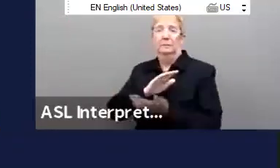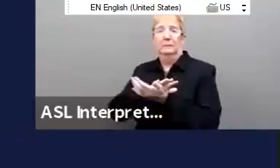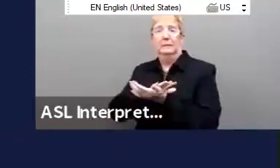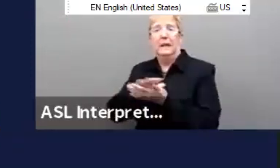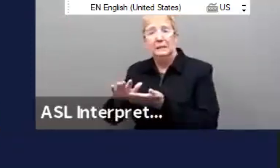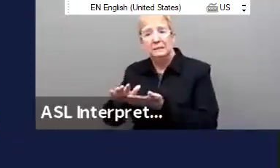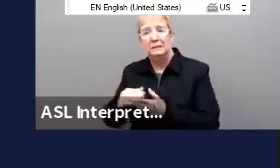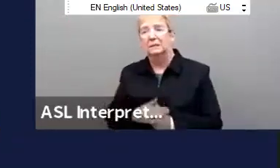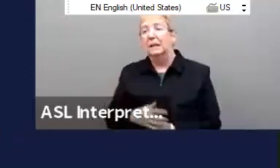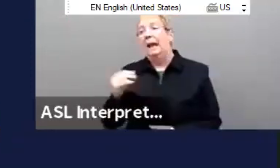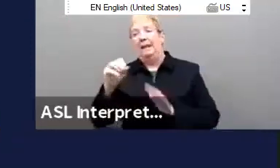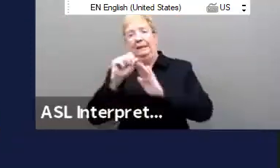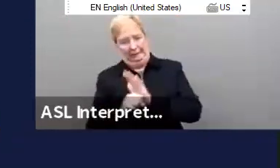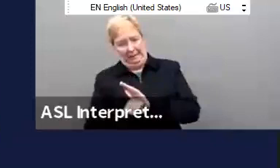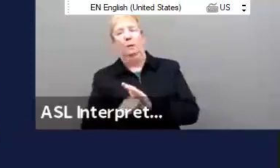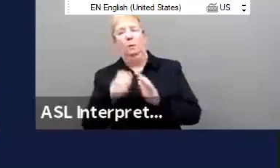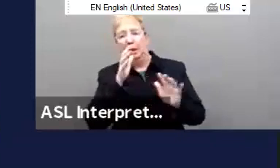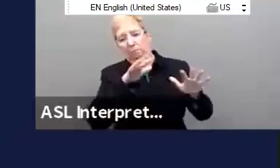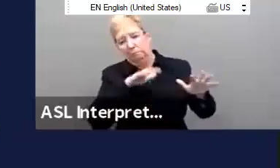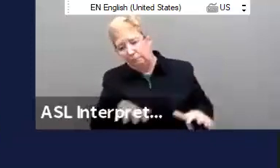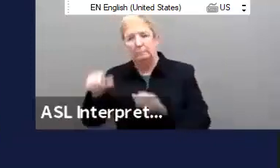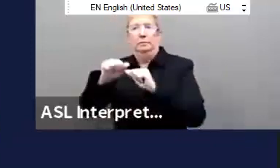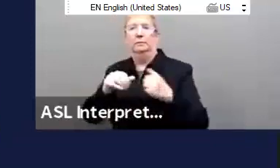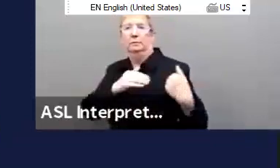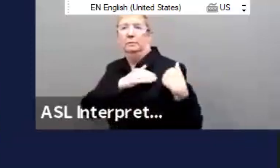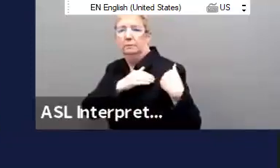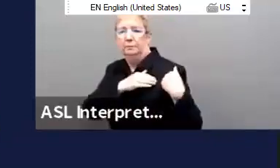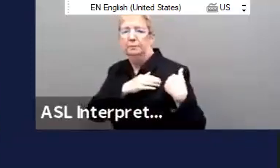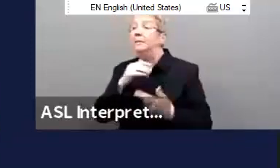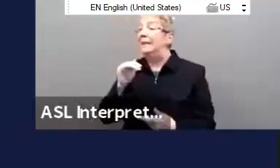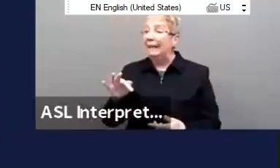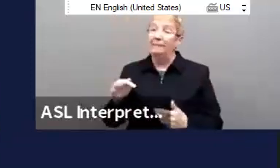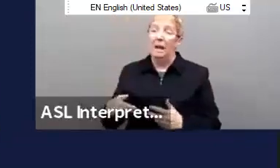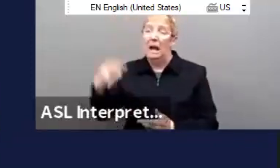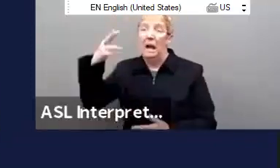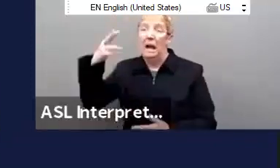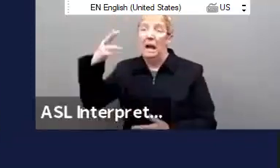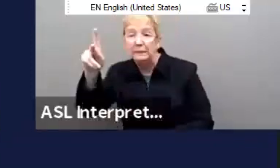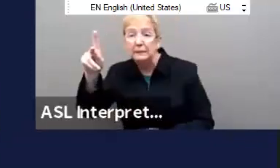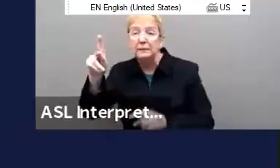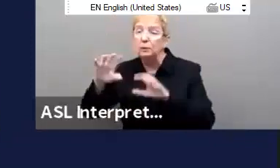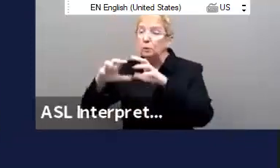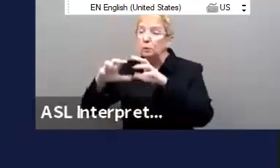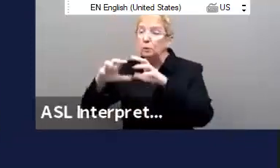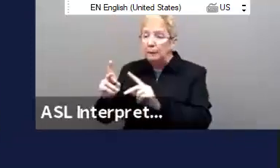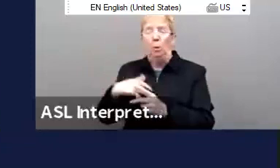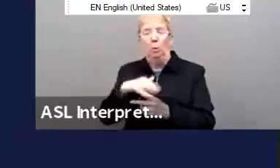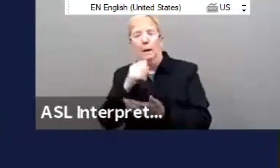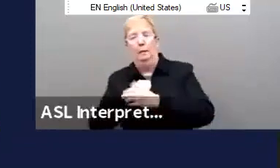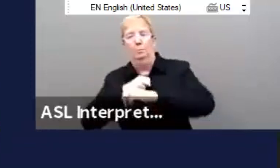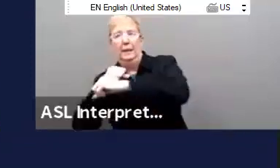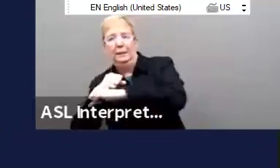todos estemos lo más seguros posibles durante esta pandemia global. Pero podemos tratarnos con dignidad, con